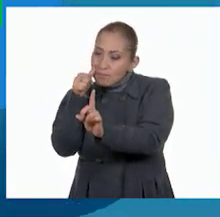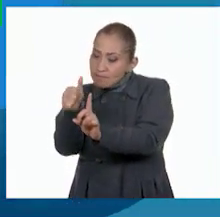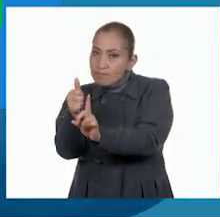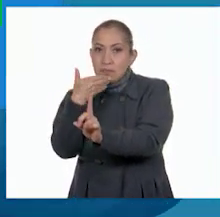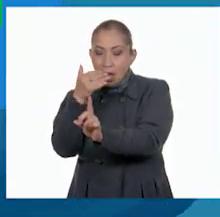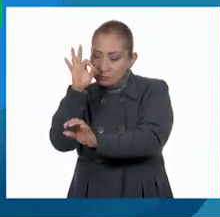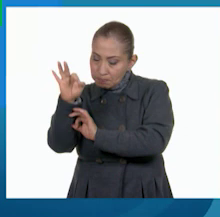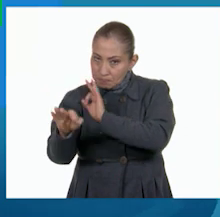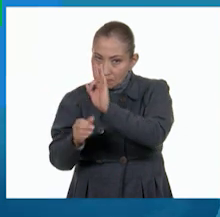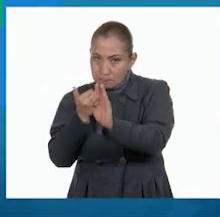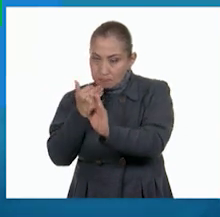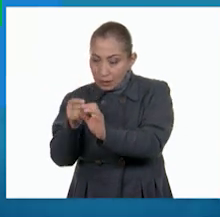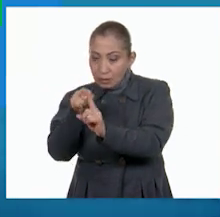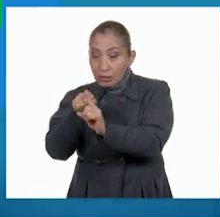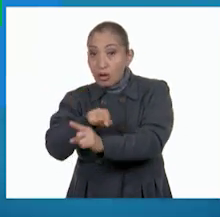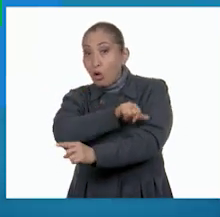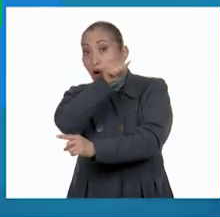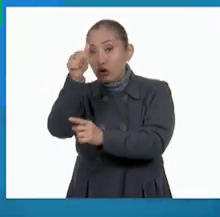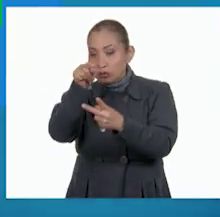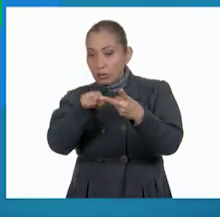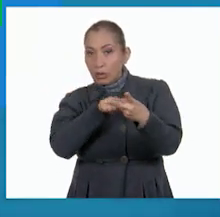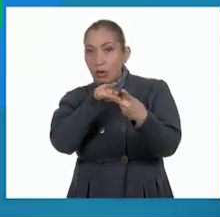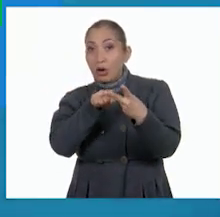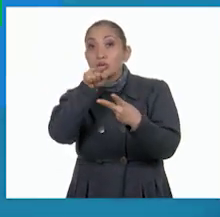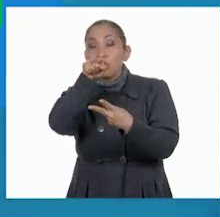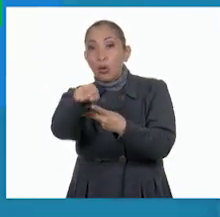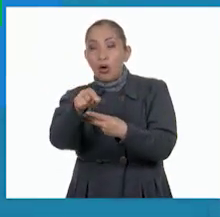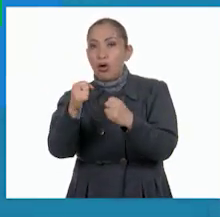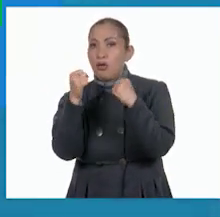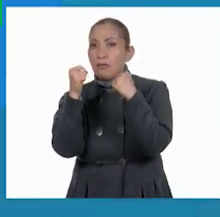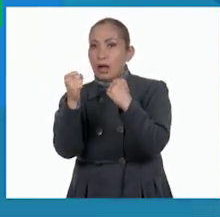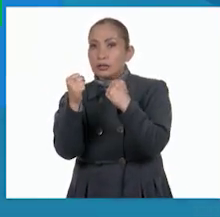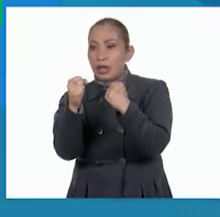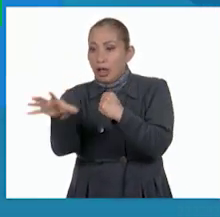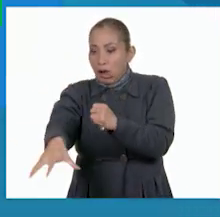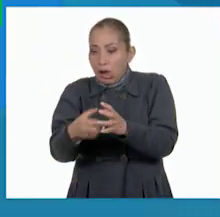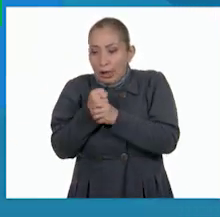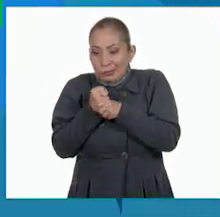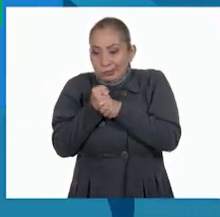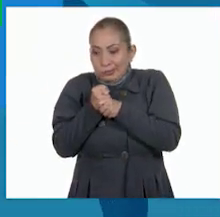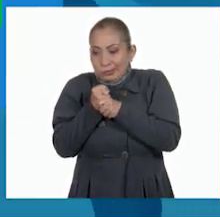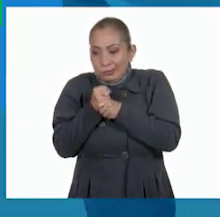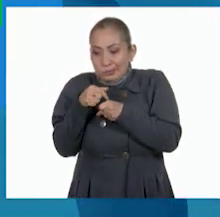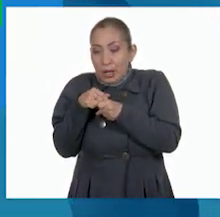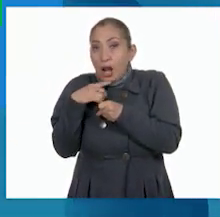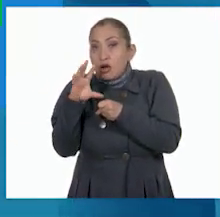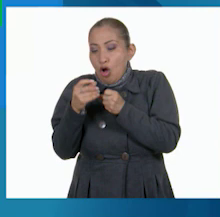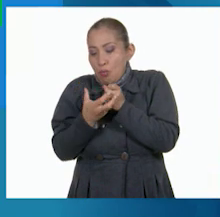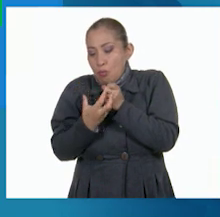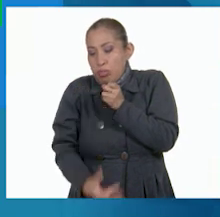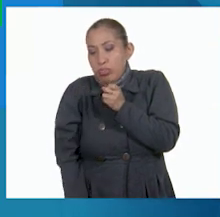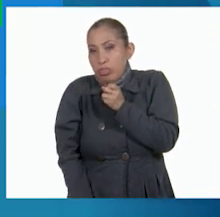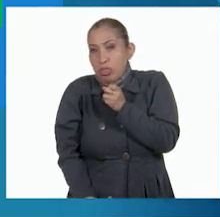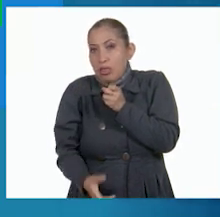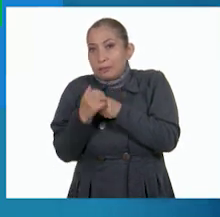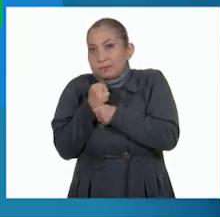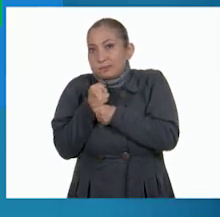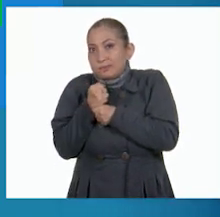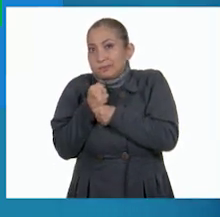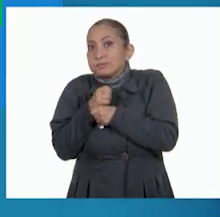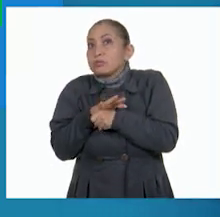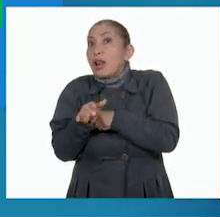atendido. Y la otra opción es: hay que apretar fuerte lo que tomes para que no se caiga.